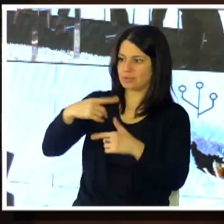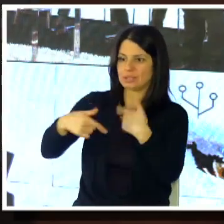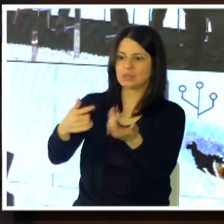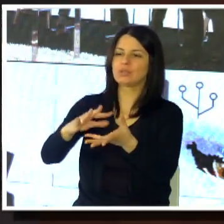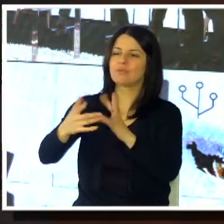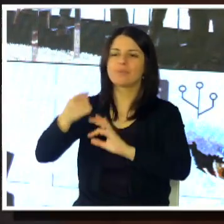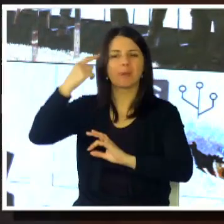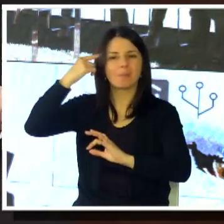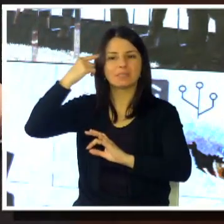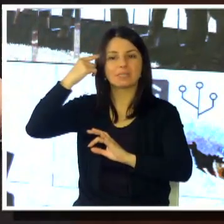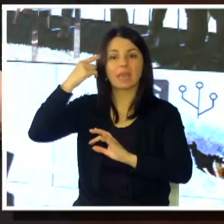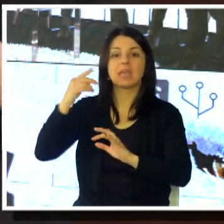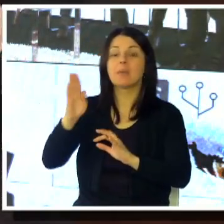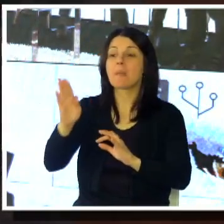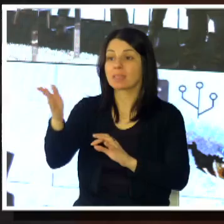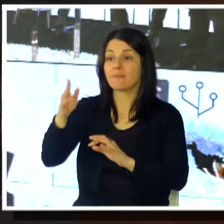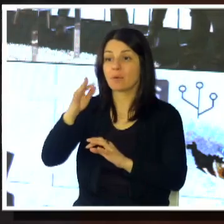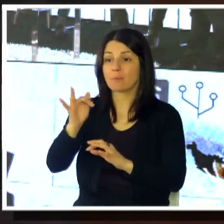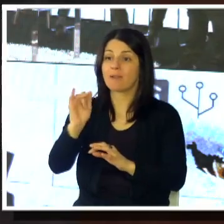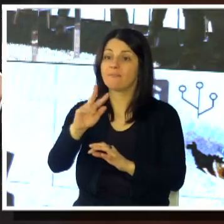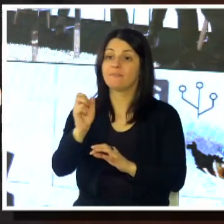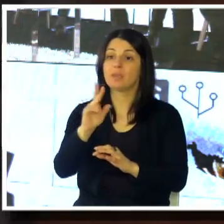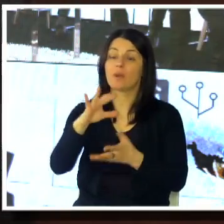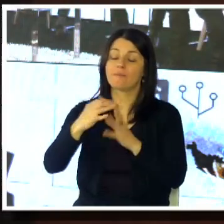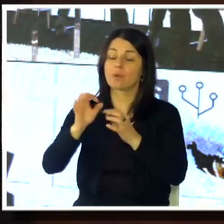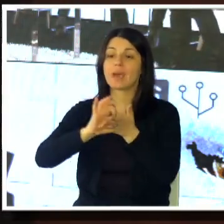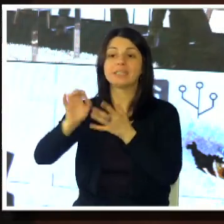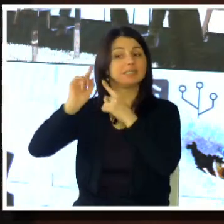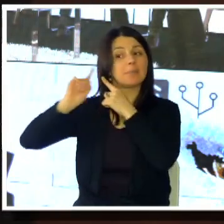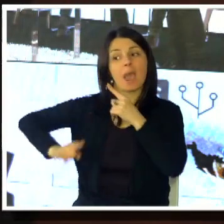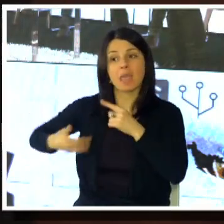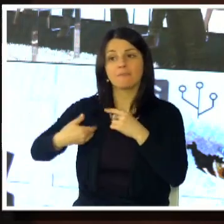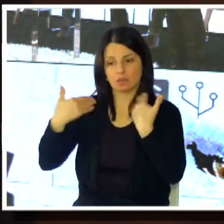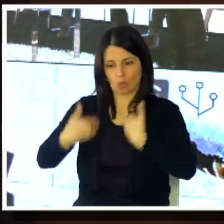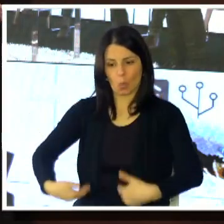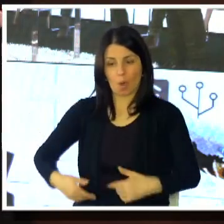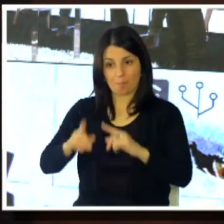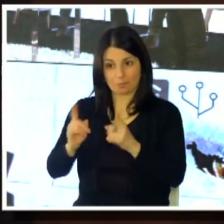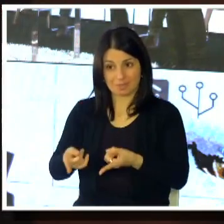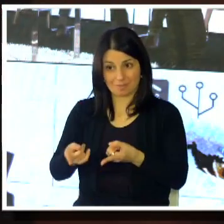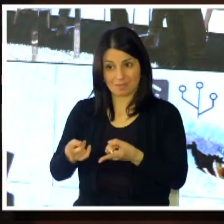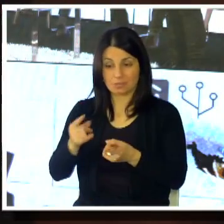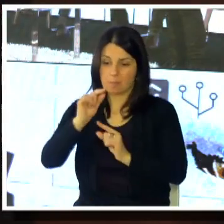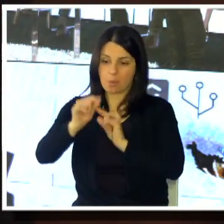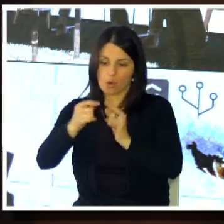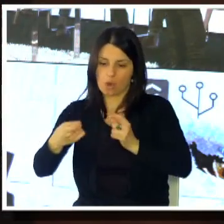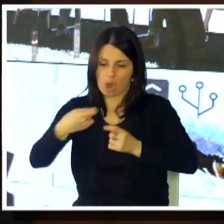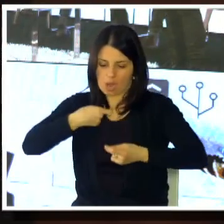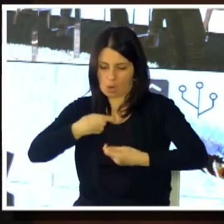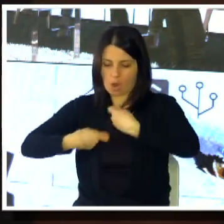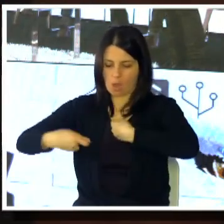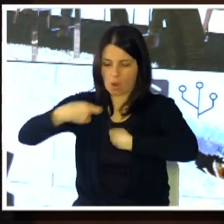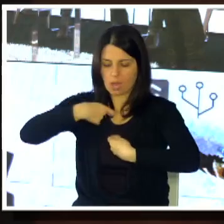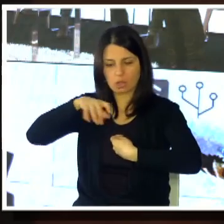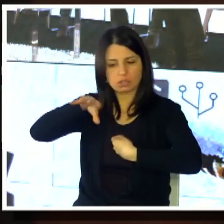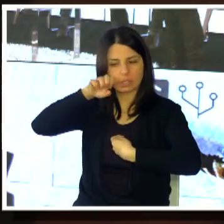la plataforma FiWare sería como nuestro sistema nervioso y nuestro cuerpo. Y nosotros poco a poco le vamos integrando sensores para tener entrada